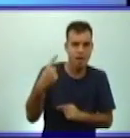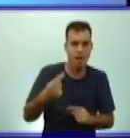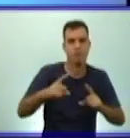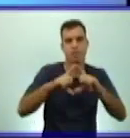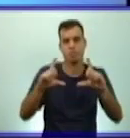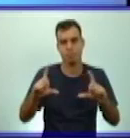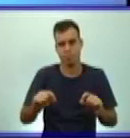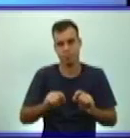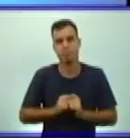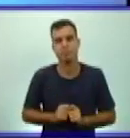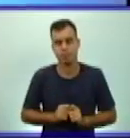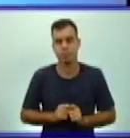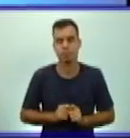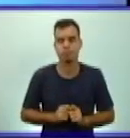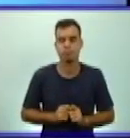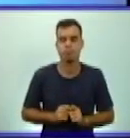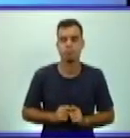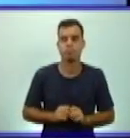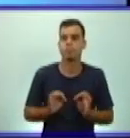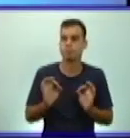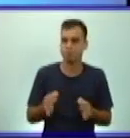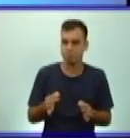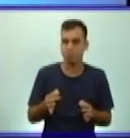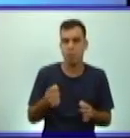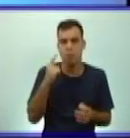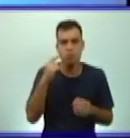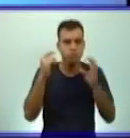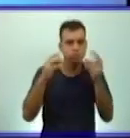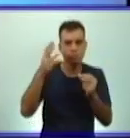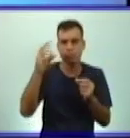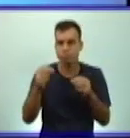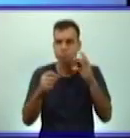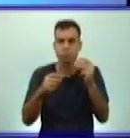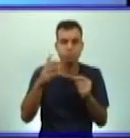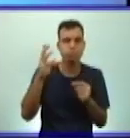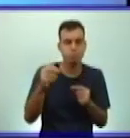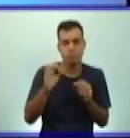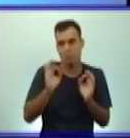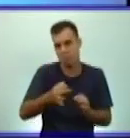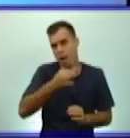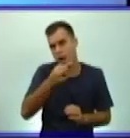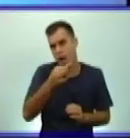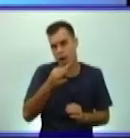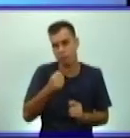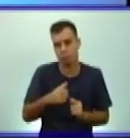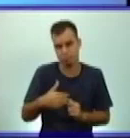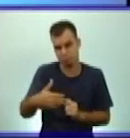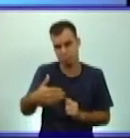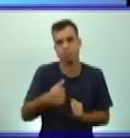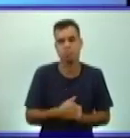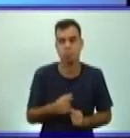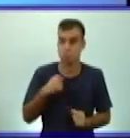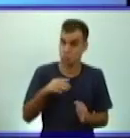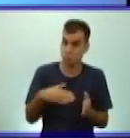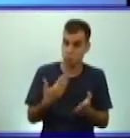¿correcto? Y de igual forma de las expresiones de las cuales vamos a estar hablando un poquito más adelante. Yo les propongo entonces la